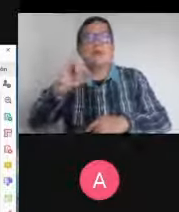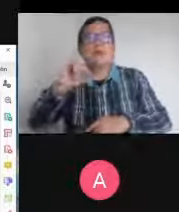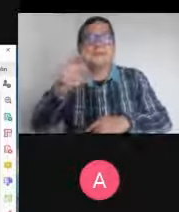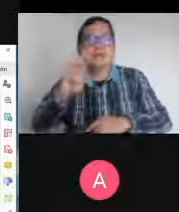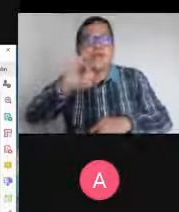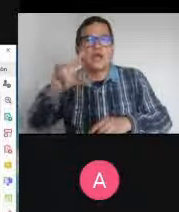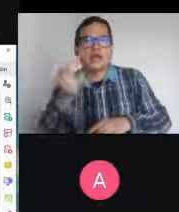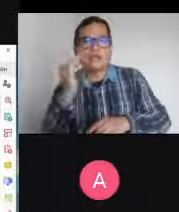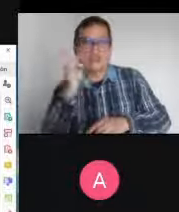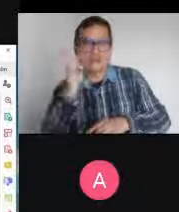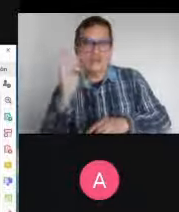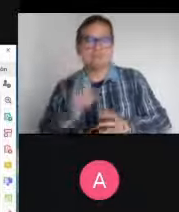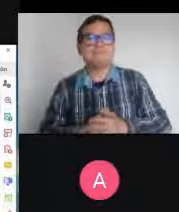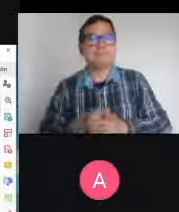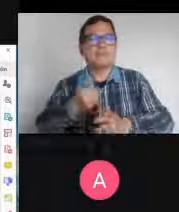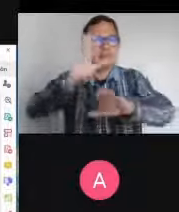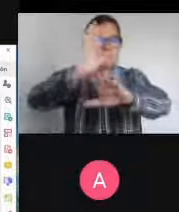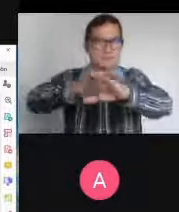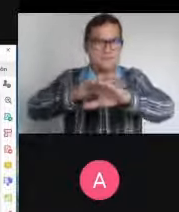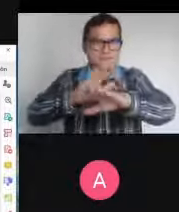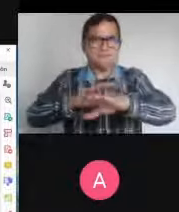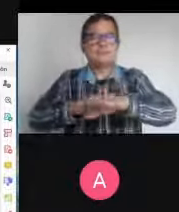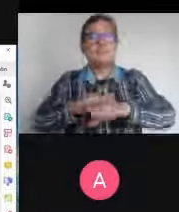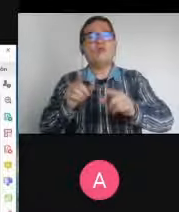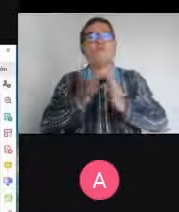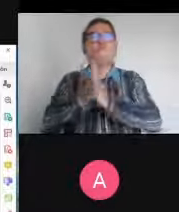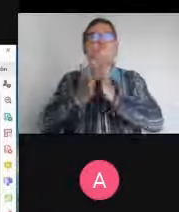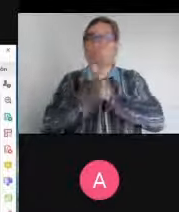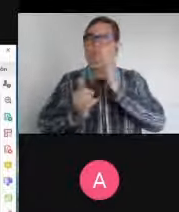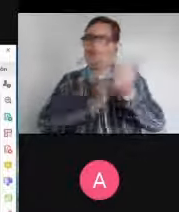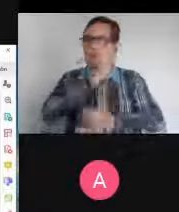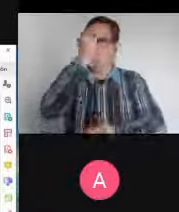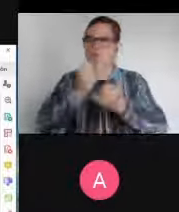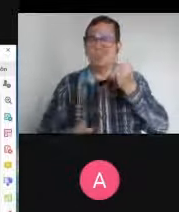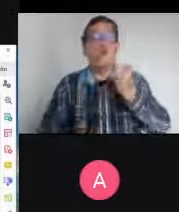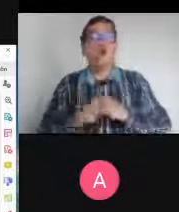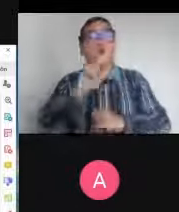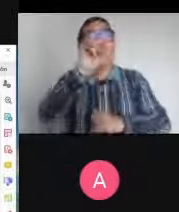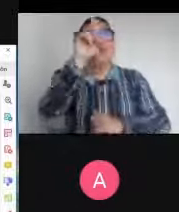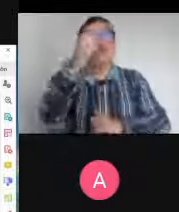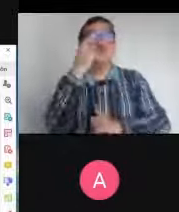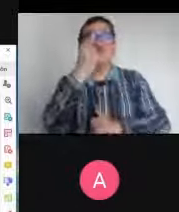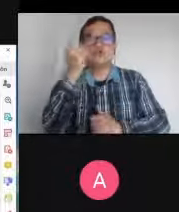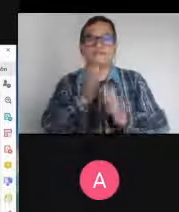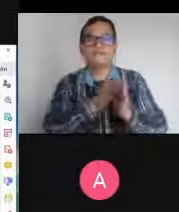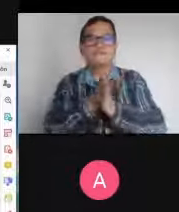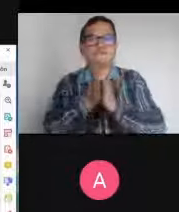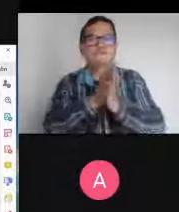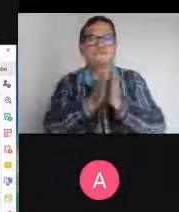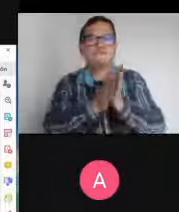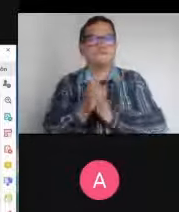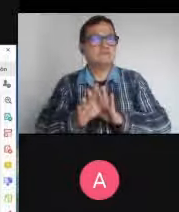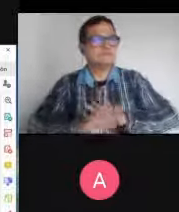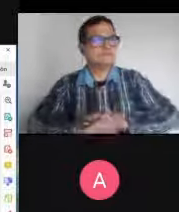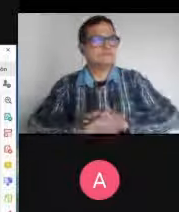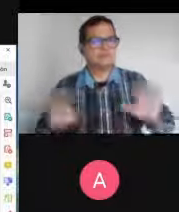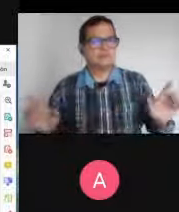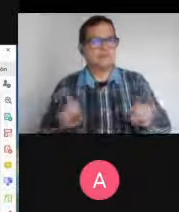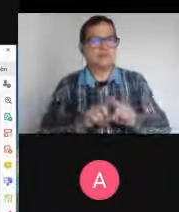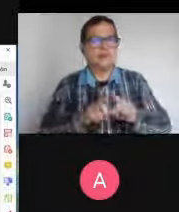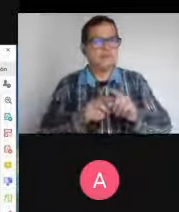Le recuerdo que tenemos que en el informe final, recordemos que se entrega un solo informe final después de terminada la tercera